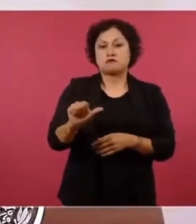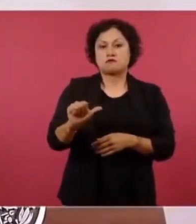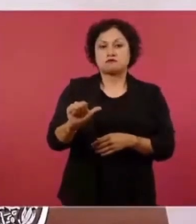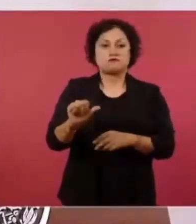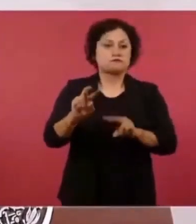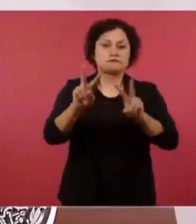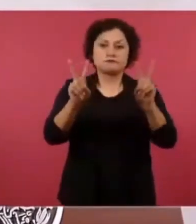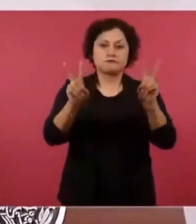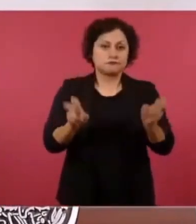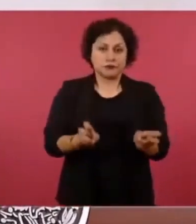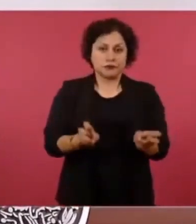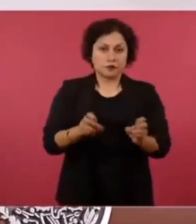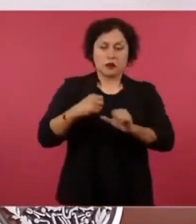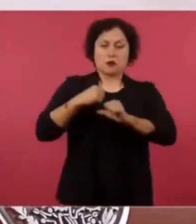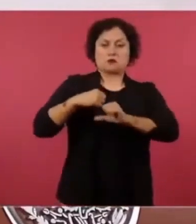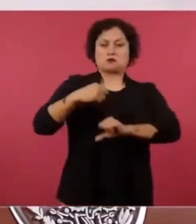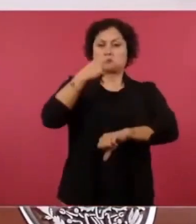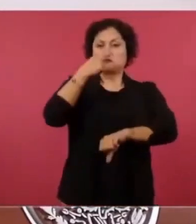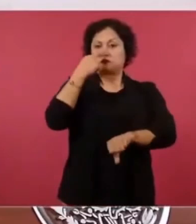juzgado